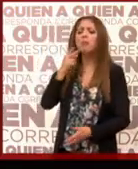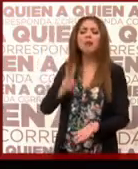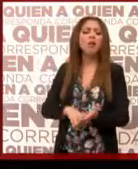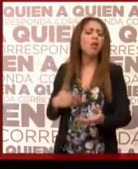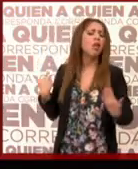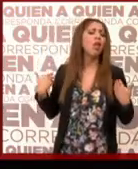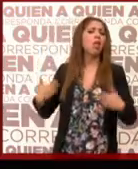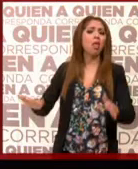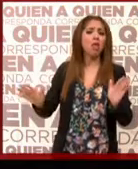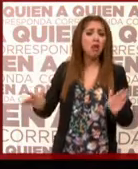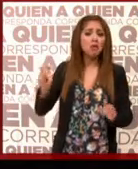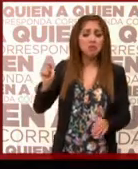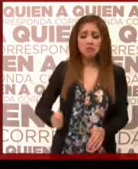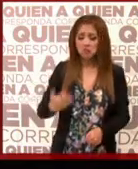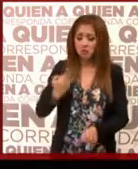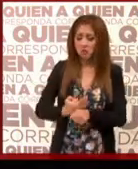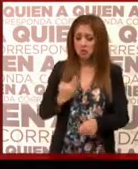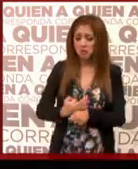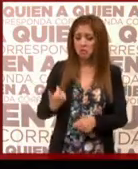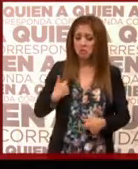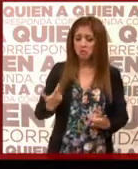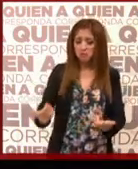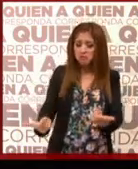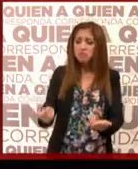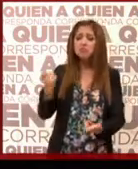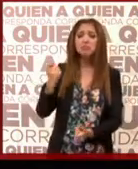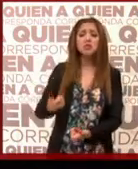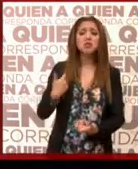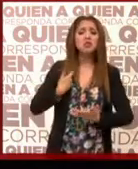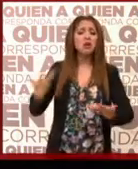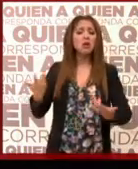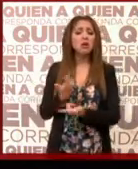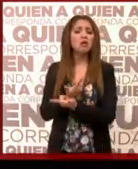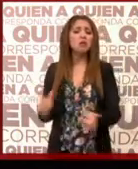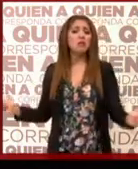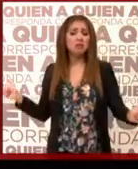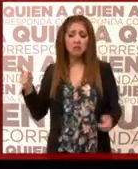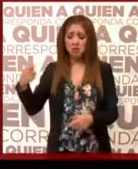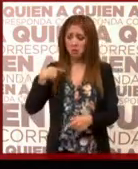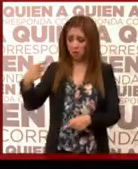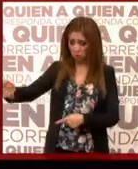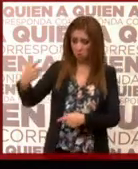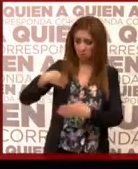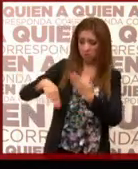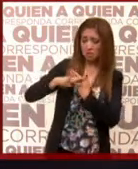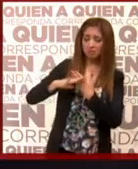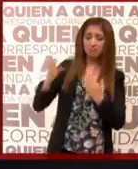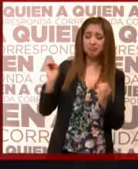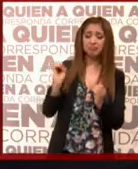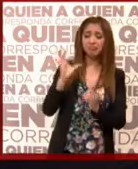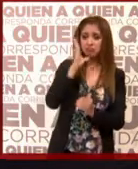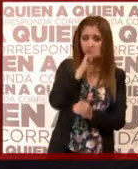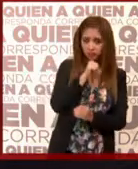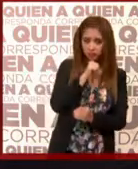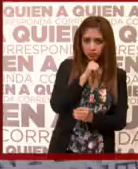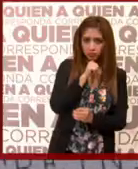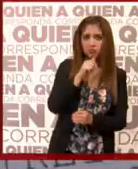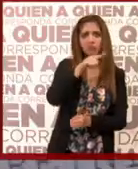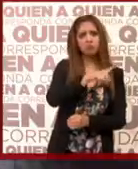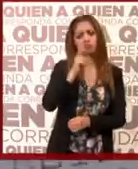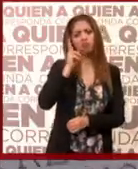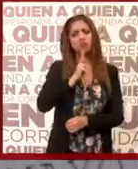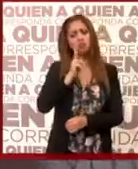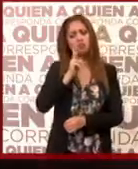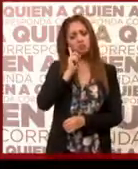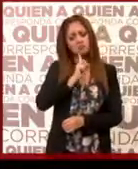que con todo su dinero él puede abrir todas las rejas que sean necesarias, que yo no le iba a hacer nada, que hiciera lo que quisiera. A pesar de eso, acudió al